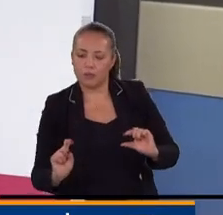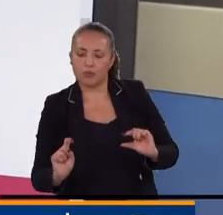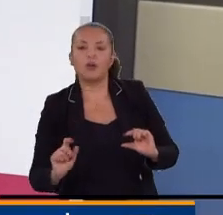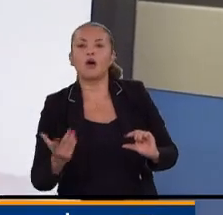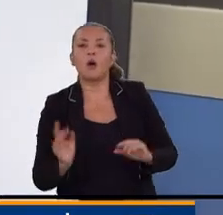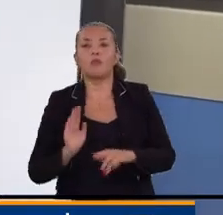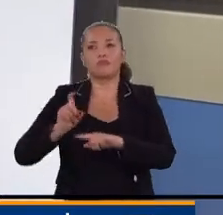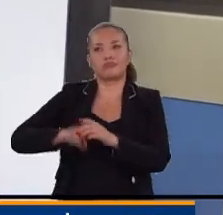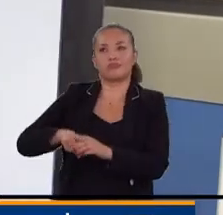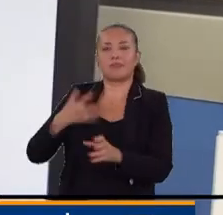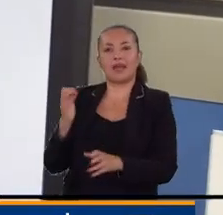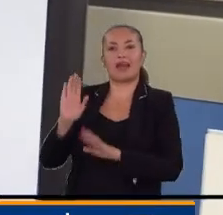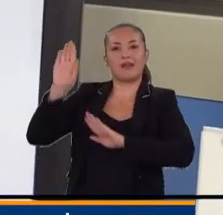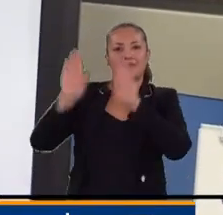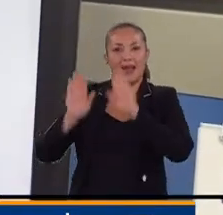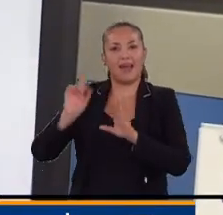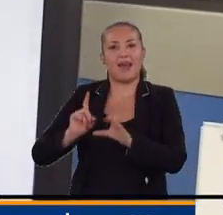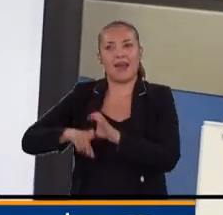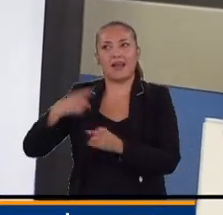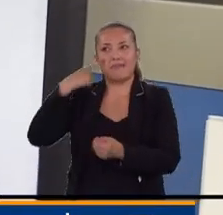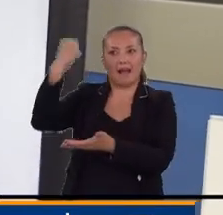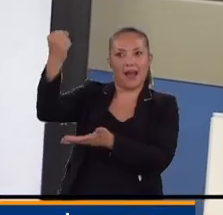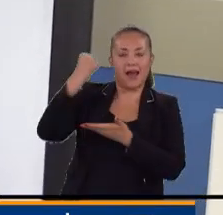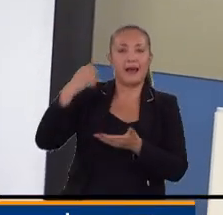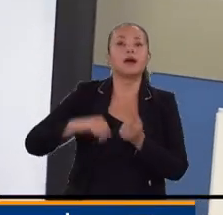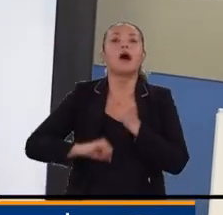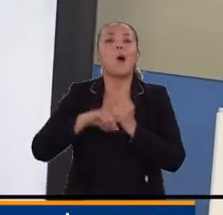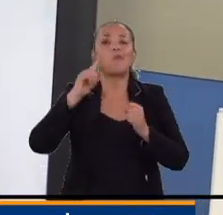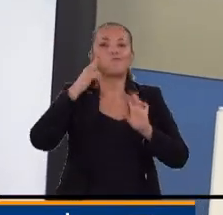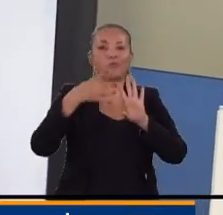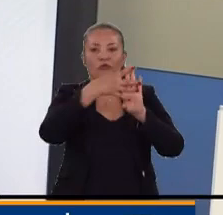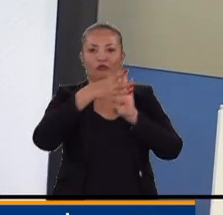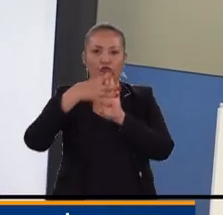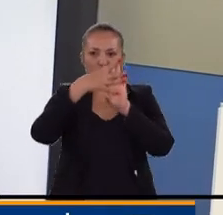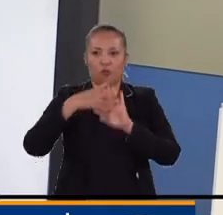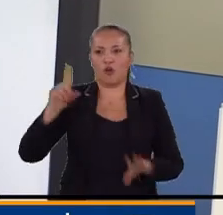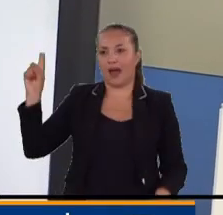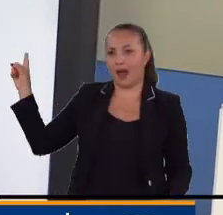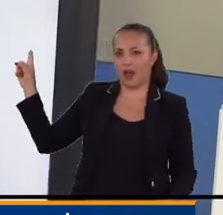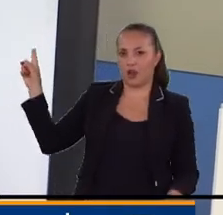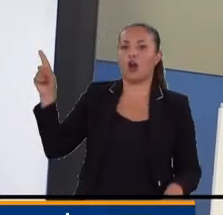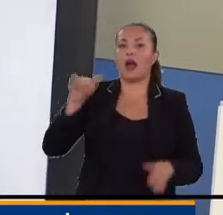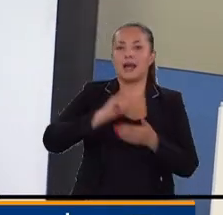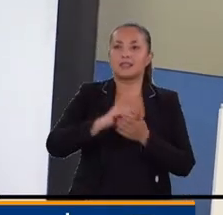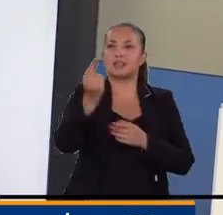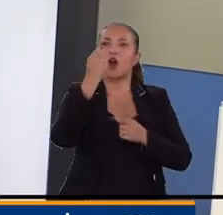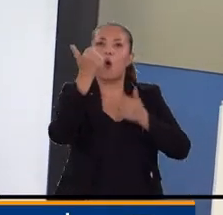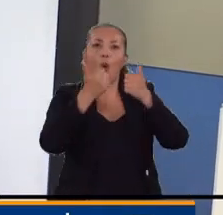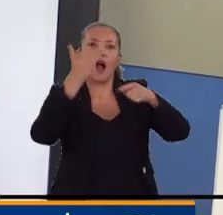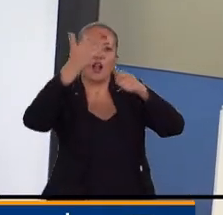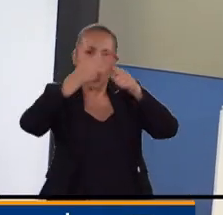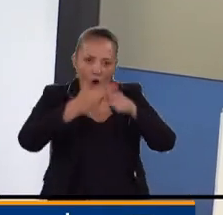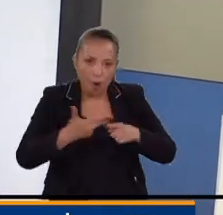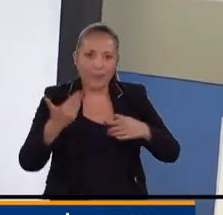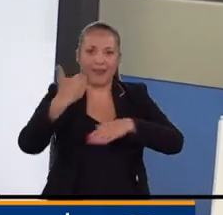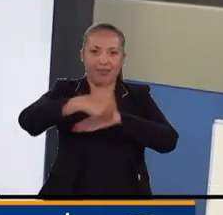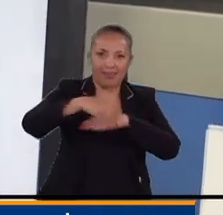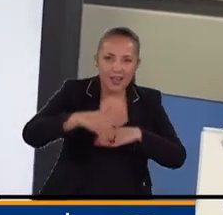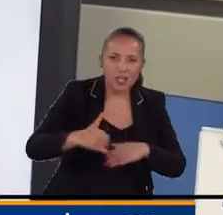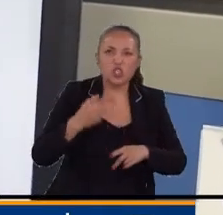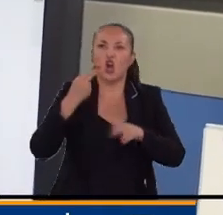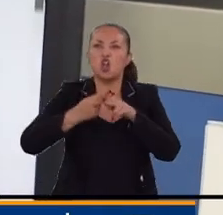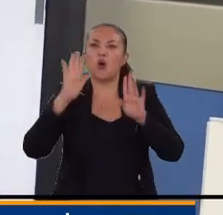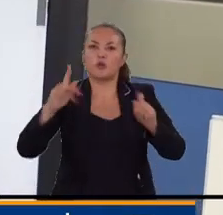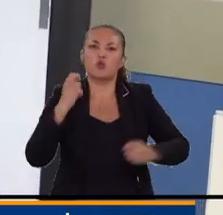ya. Hagan clic ahí. Se van a encontrar con el formulario que le va a pedir todos los datos, dirección, nombre del emprendimiento,